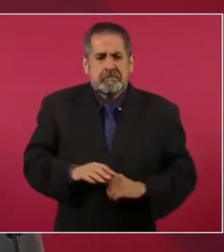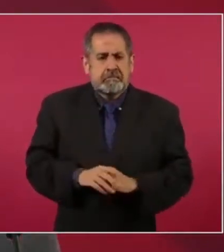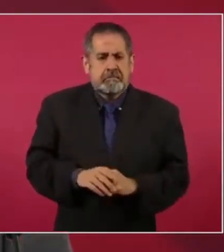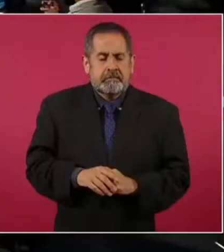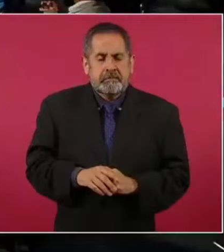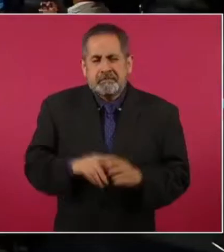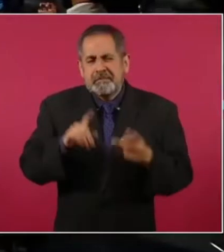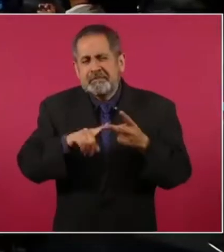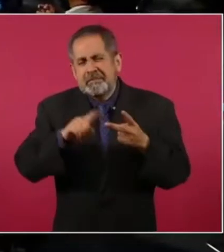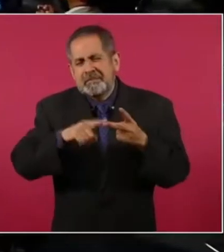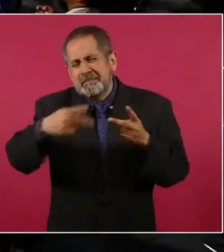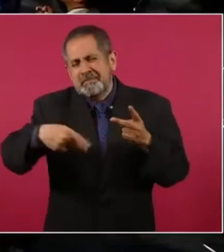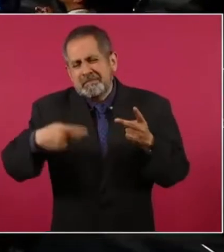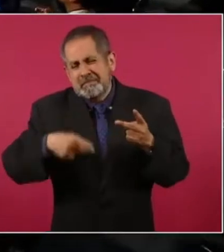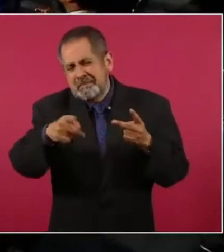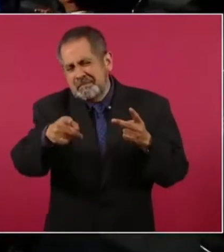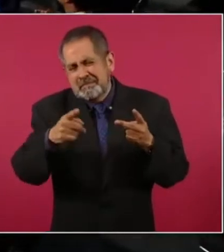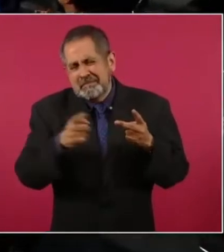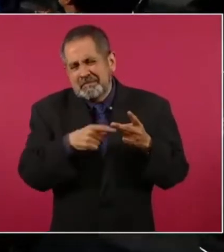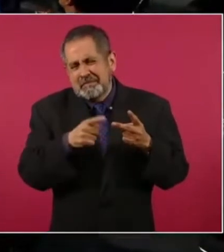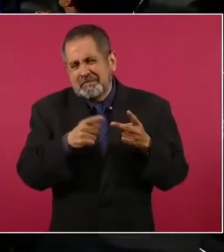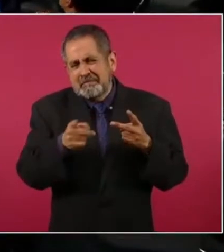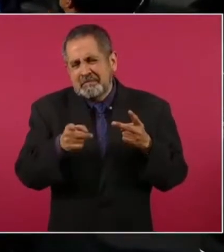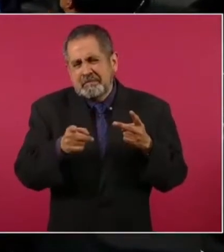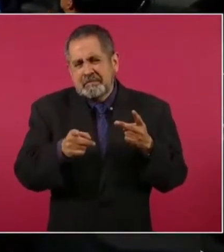Lo segundo que me preguntaste.